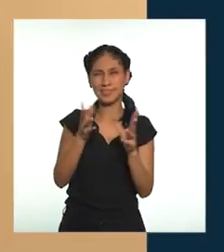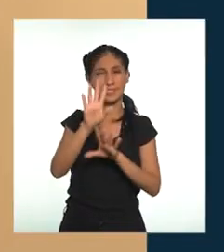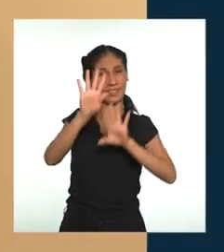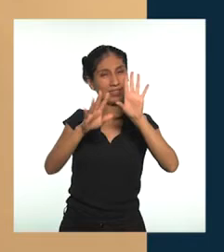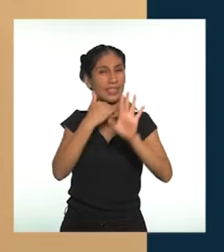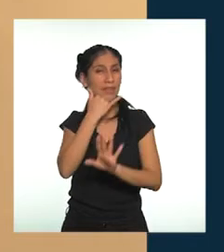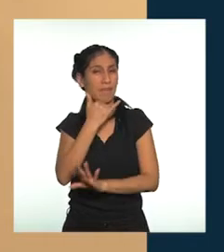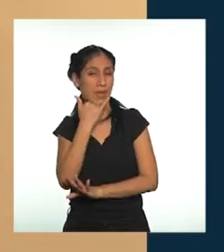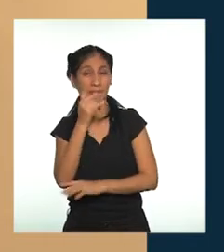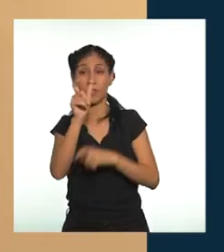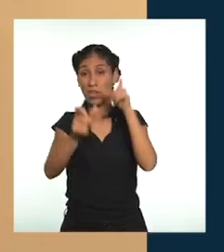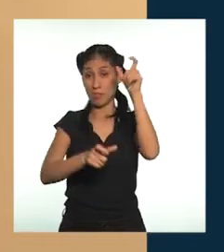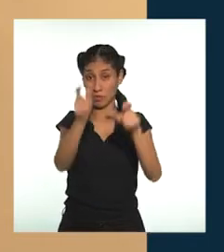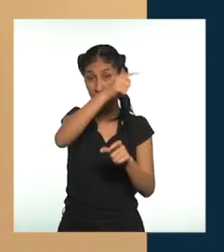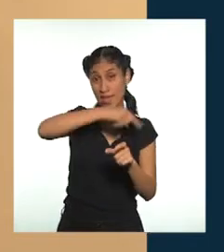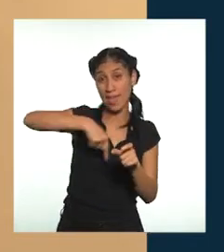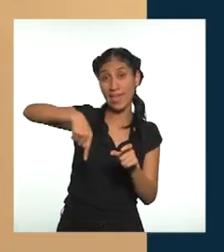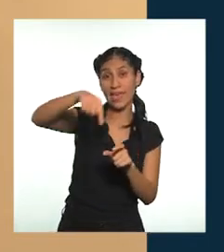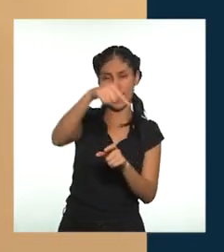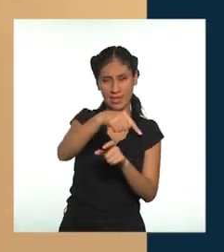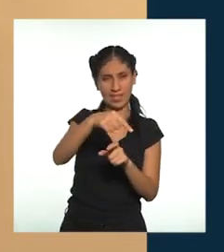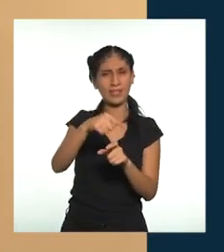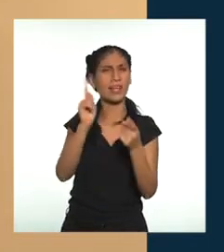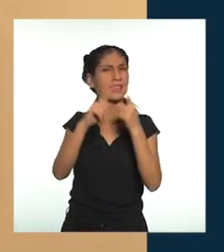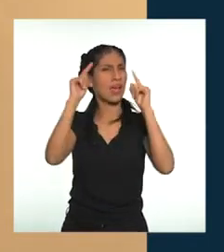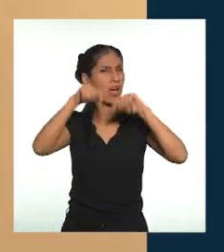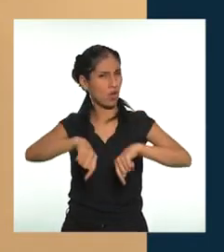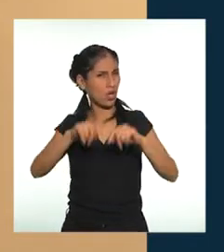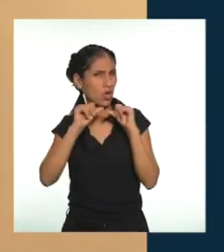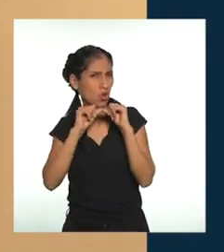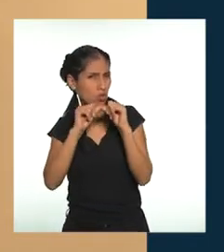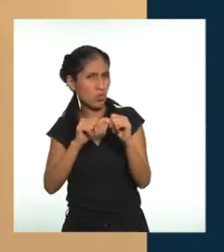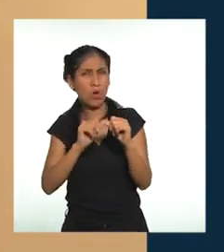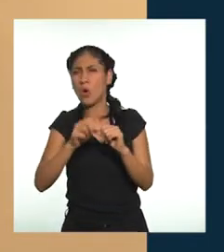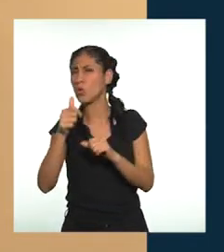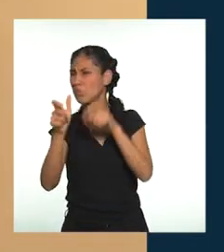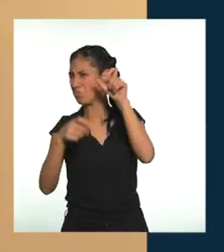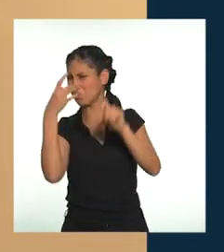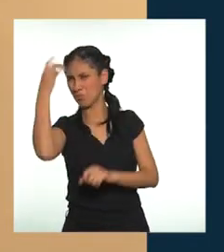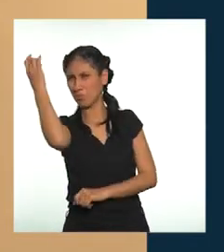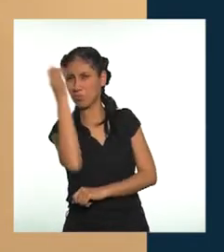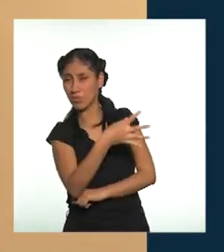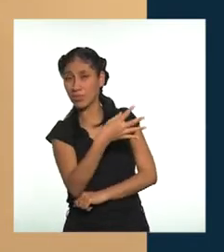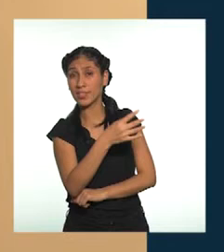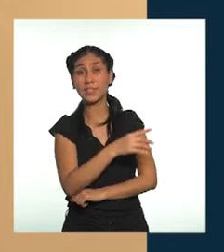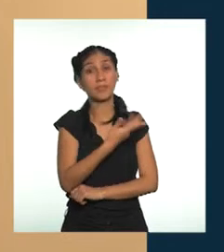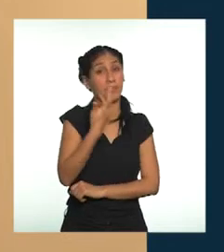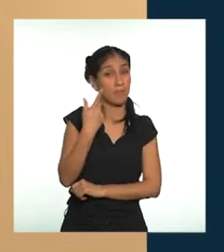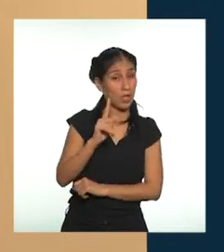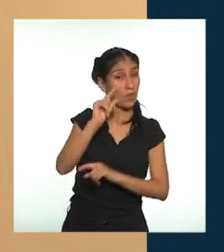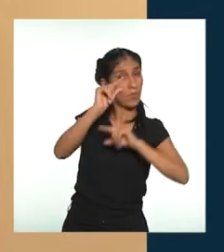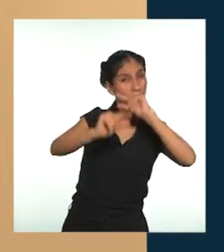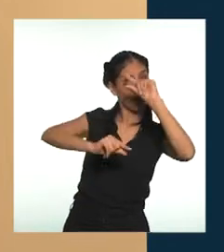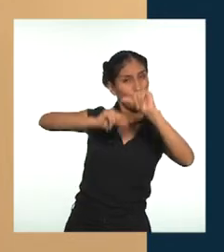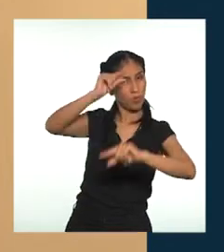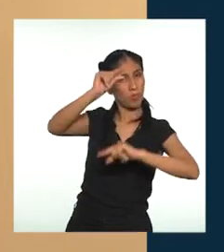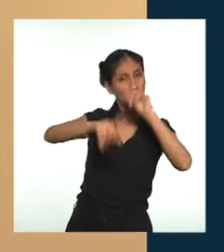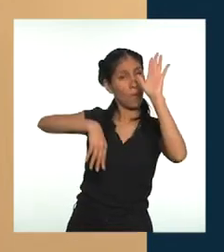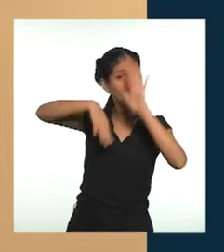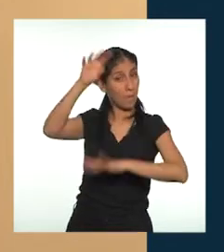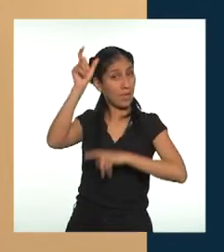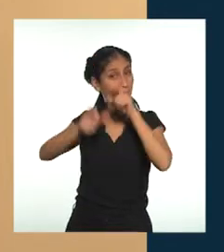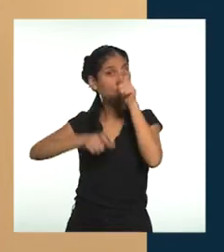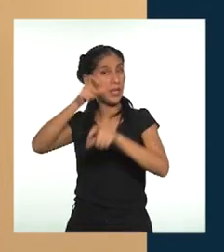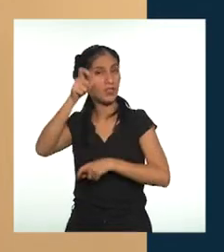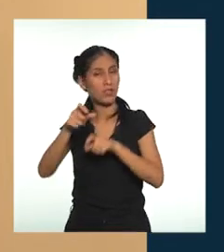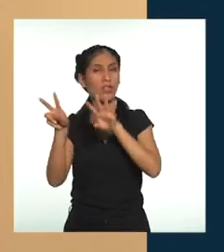veces sus integrantes han sido y siguen siendo discriminados, cada vez más personas en